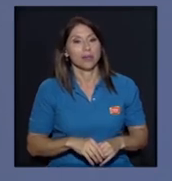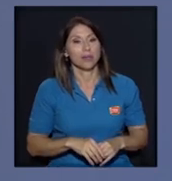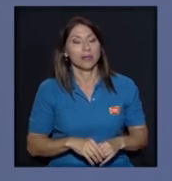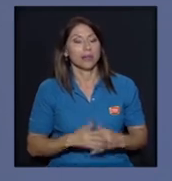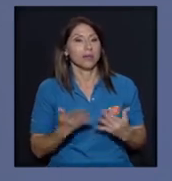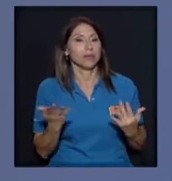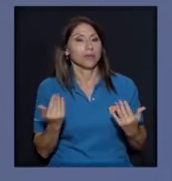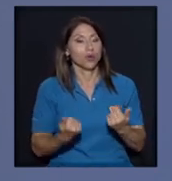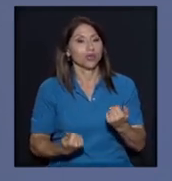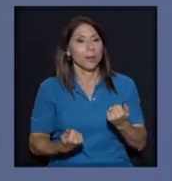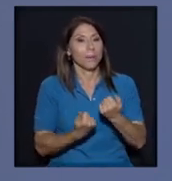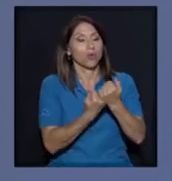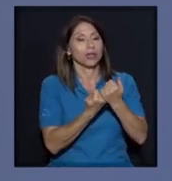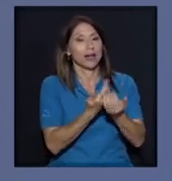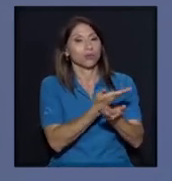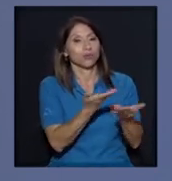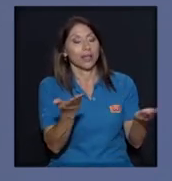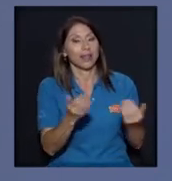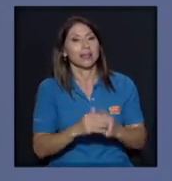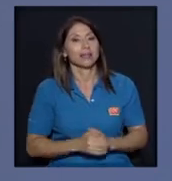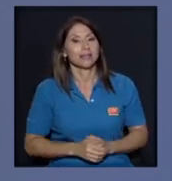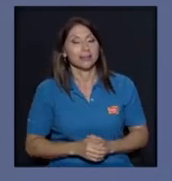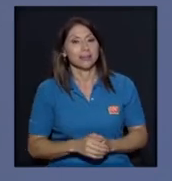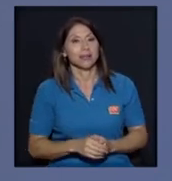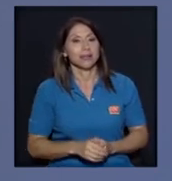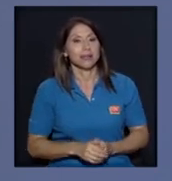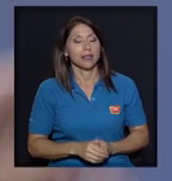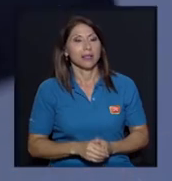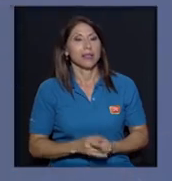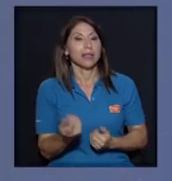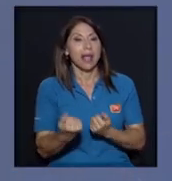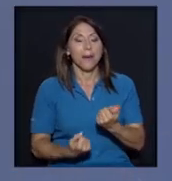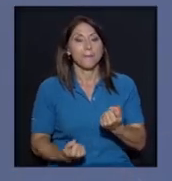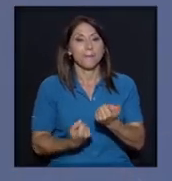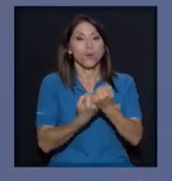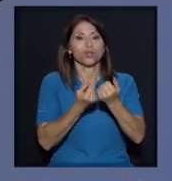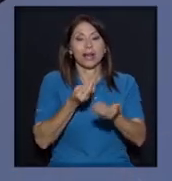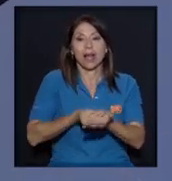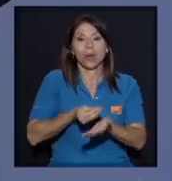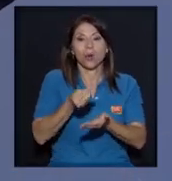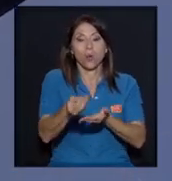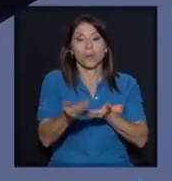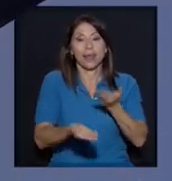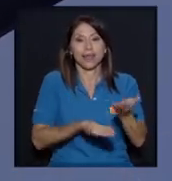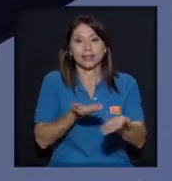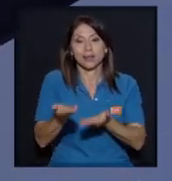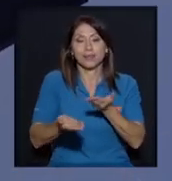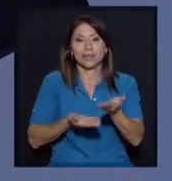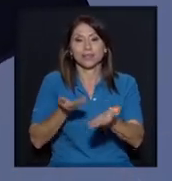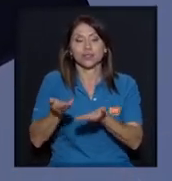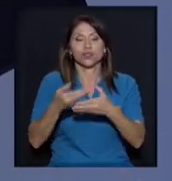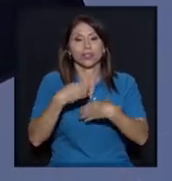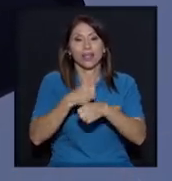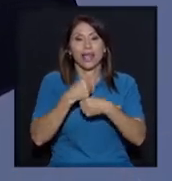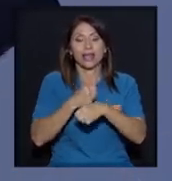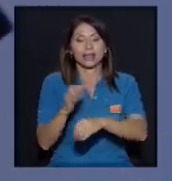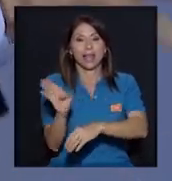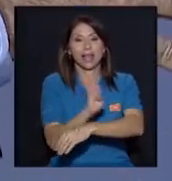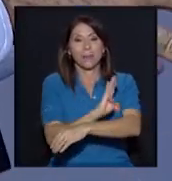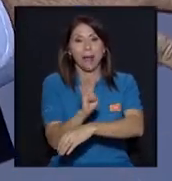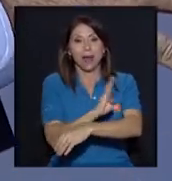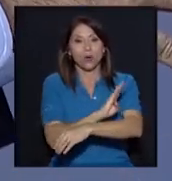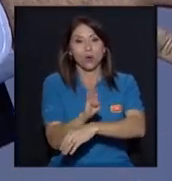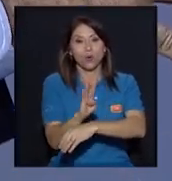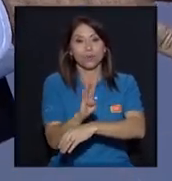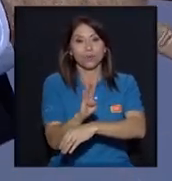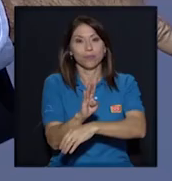los apoyan a ustedes y apoyan la compra de servicios que hace el banco a